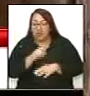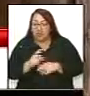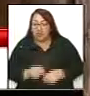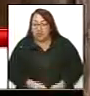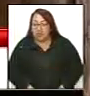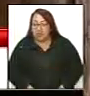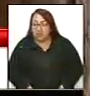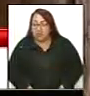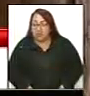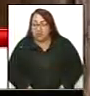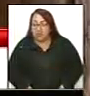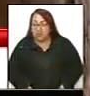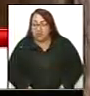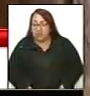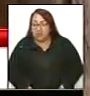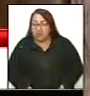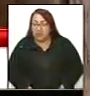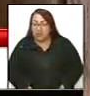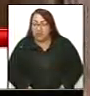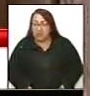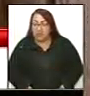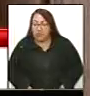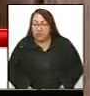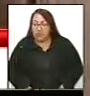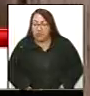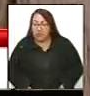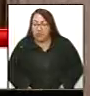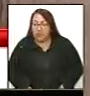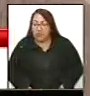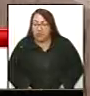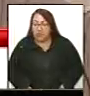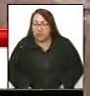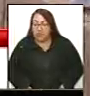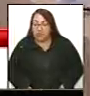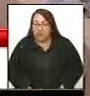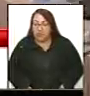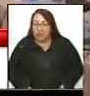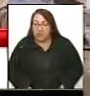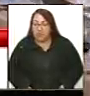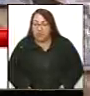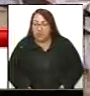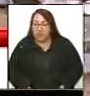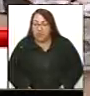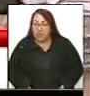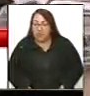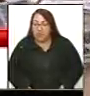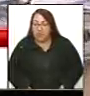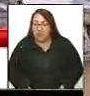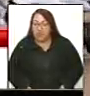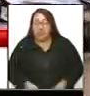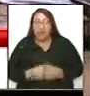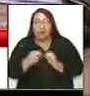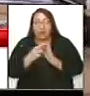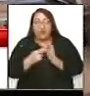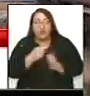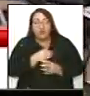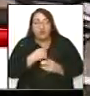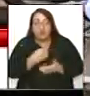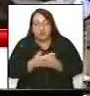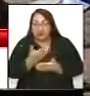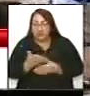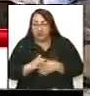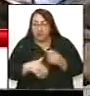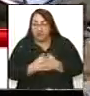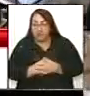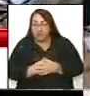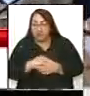y cívica. Resultados de la comisión sectorial creada para mediante una resolución ministerial encargada de proponer mecanismos